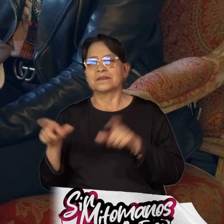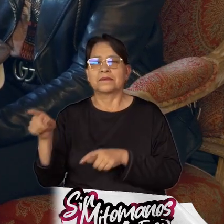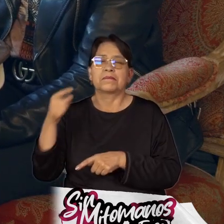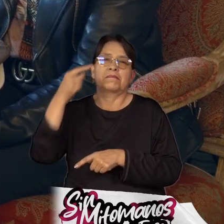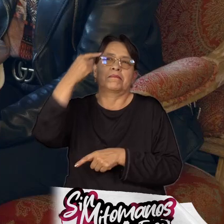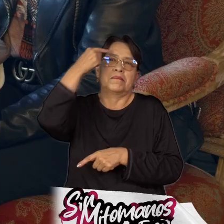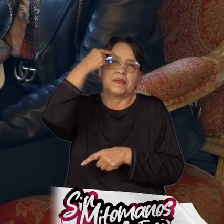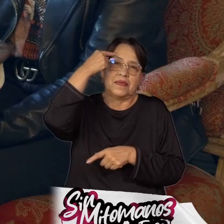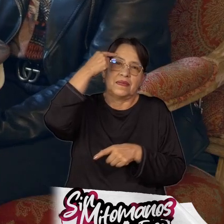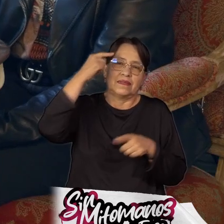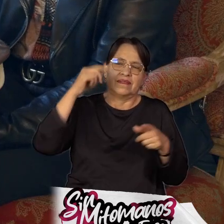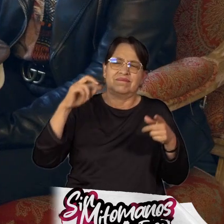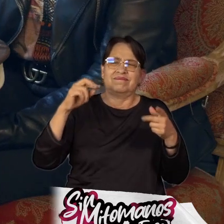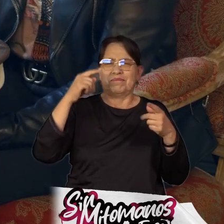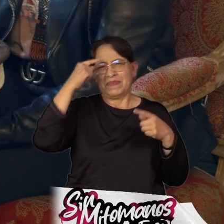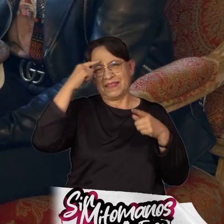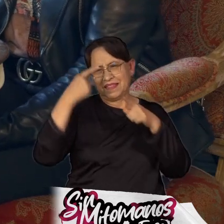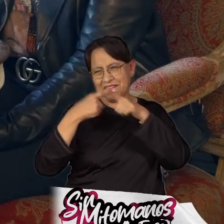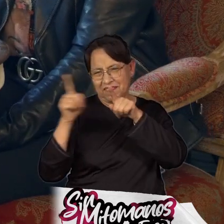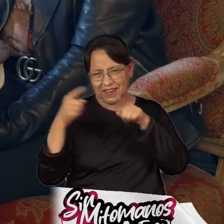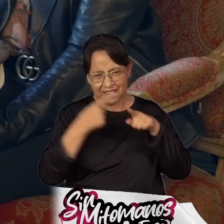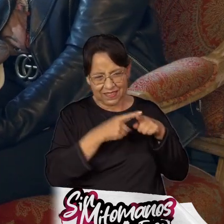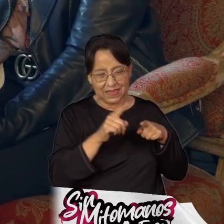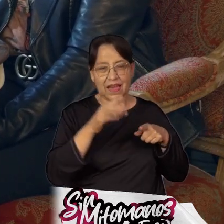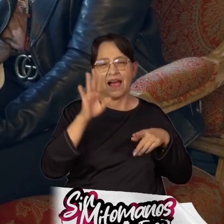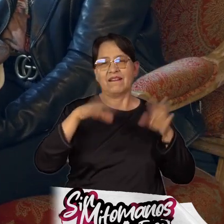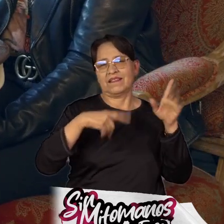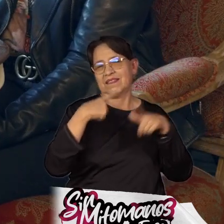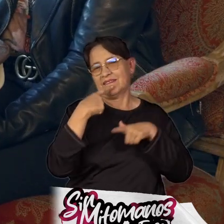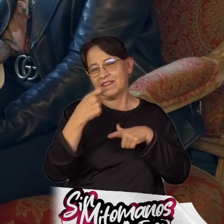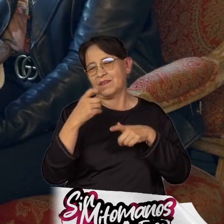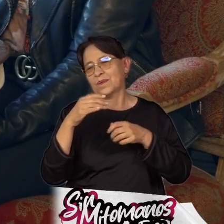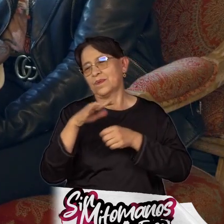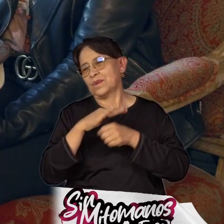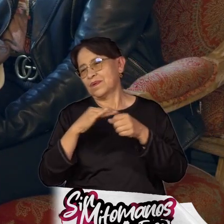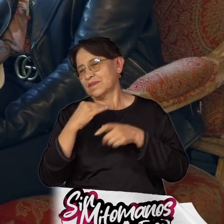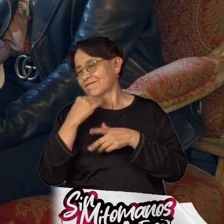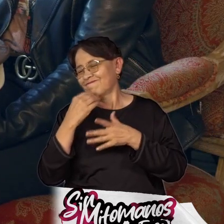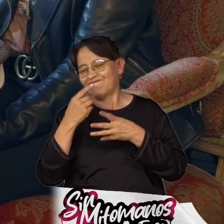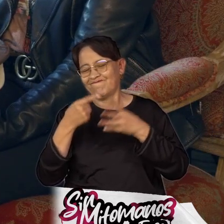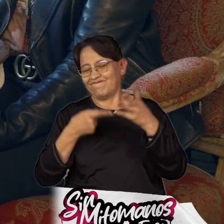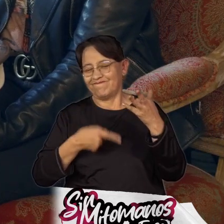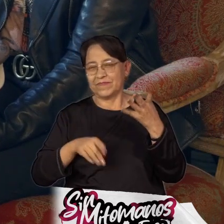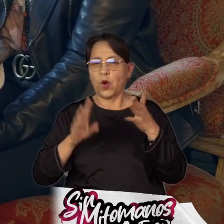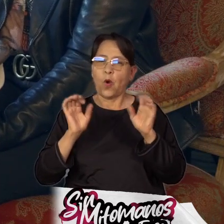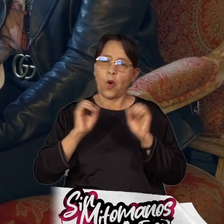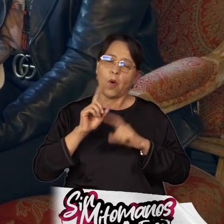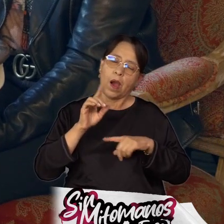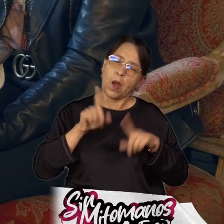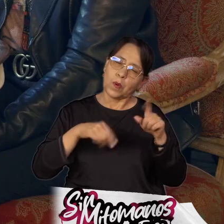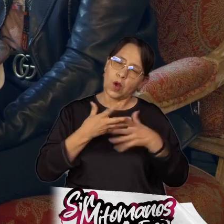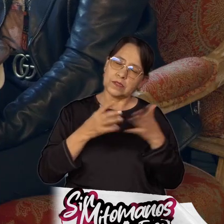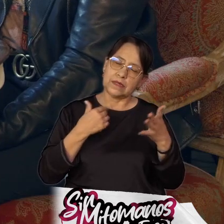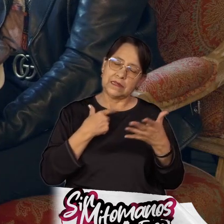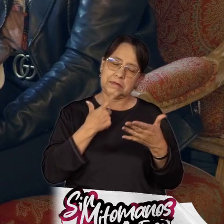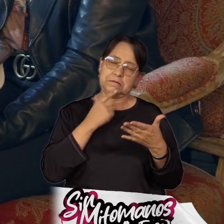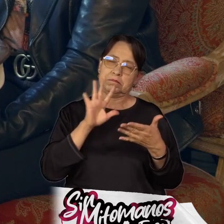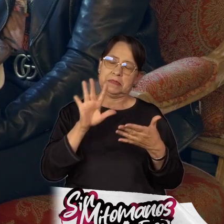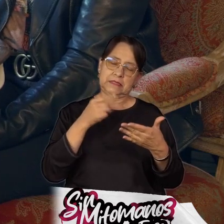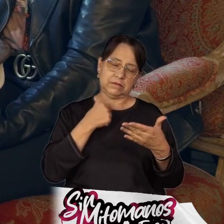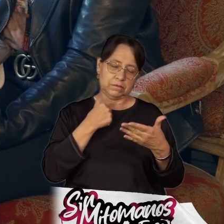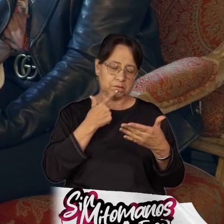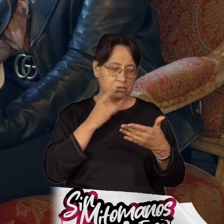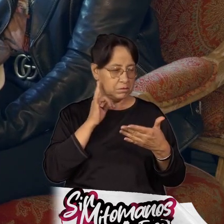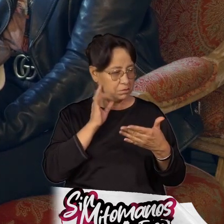respecto. Hay situaciones que son de controversia, hay otras que son de dificultad, hay otras que merecen el detenimiento y la pausa